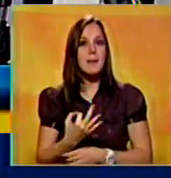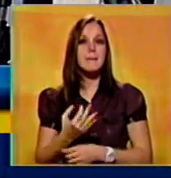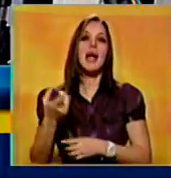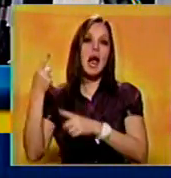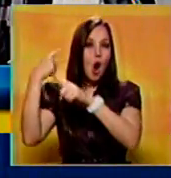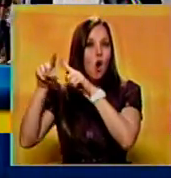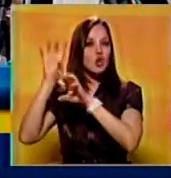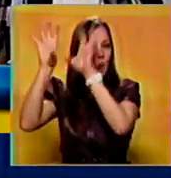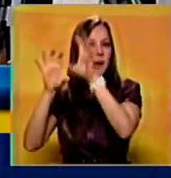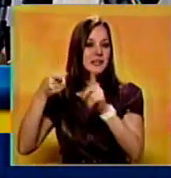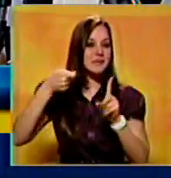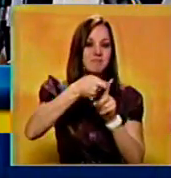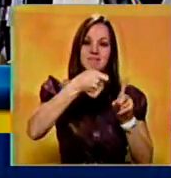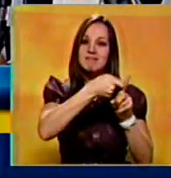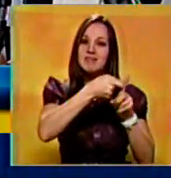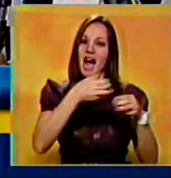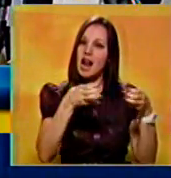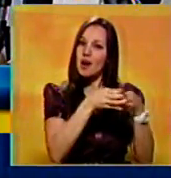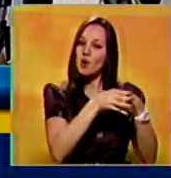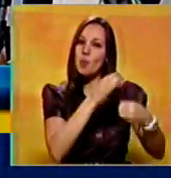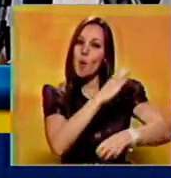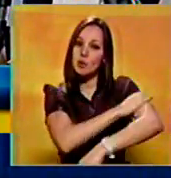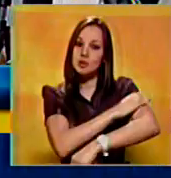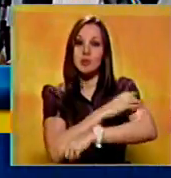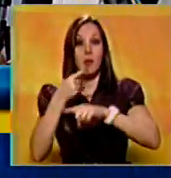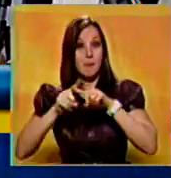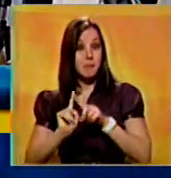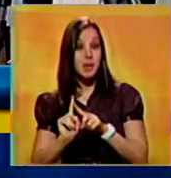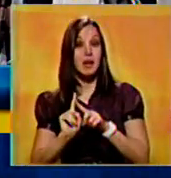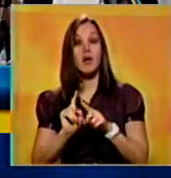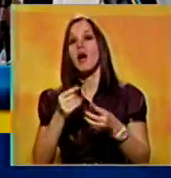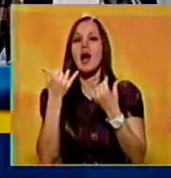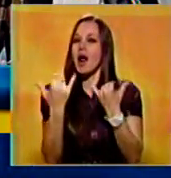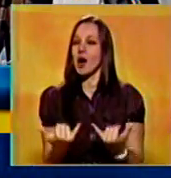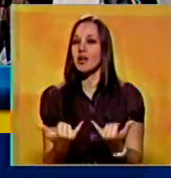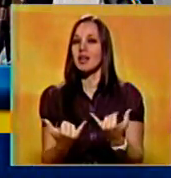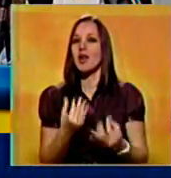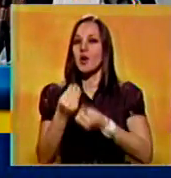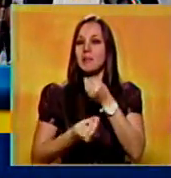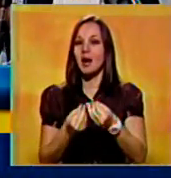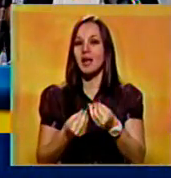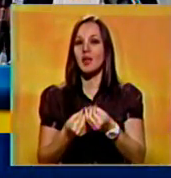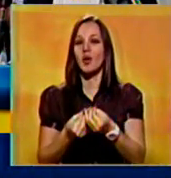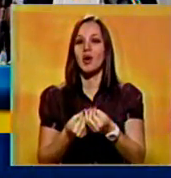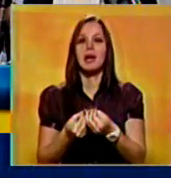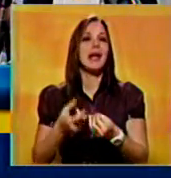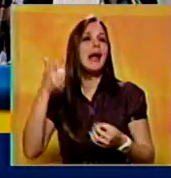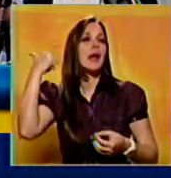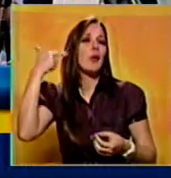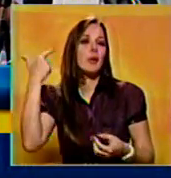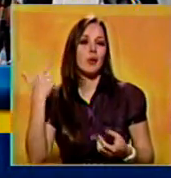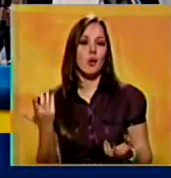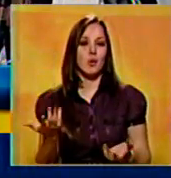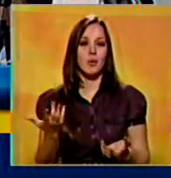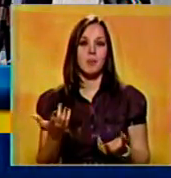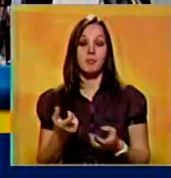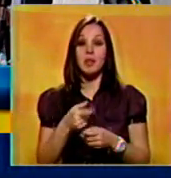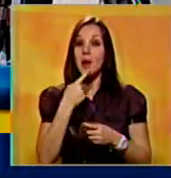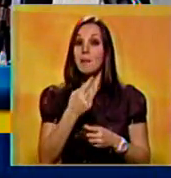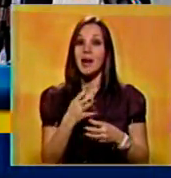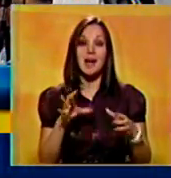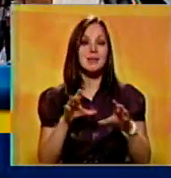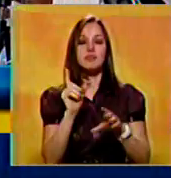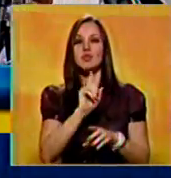pero lo que ha ocurrido en este momento ha sido una acción digamos que traída de los cabellos para ar de